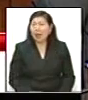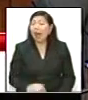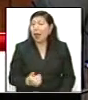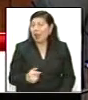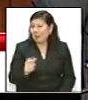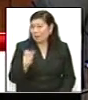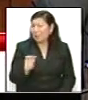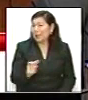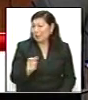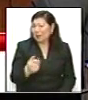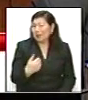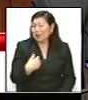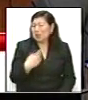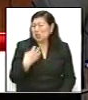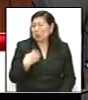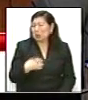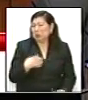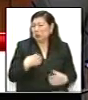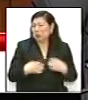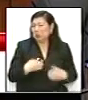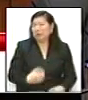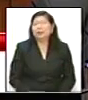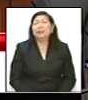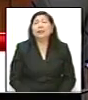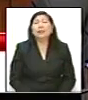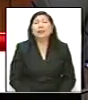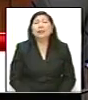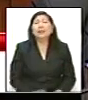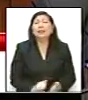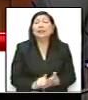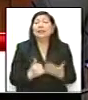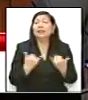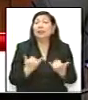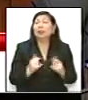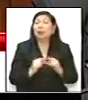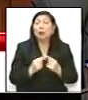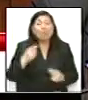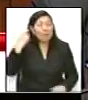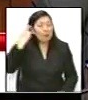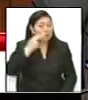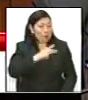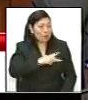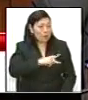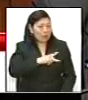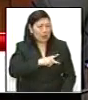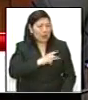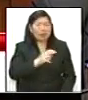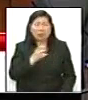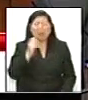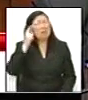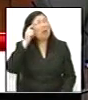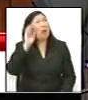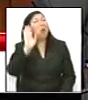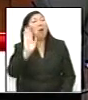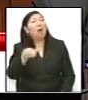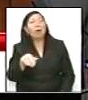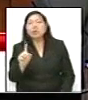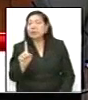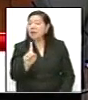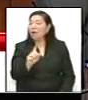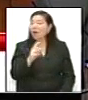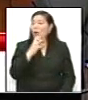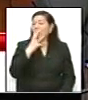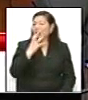gente que le molesta pensar de que en esta bancada hay principios y valores. Eso es lo que le